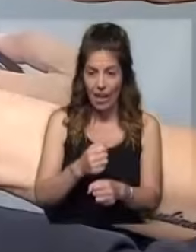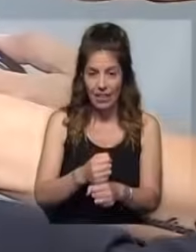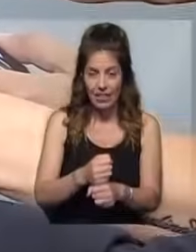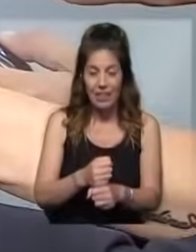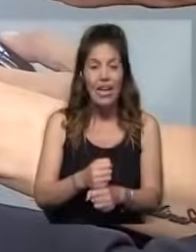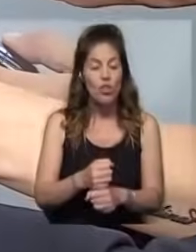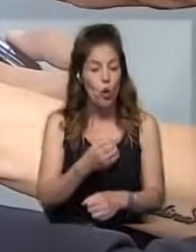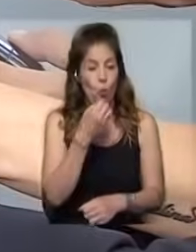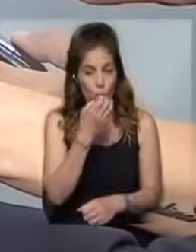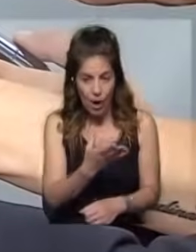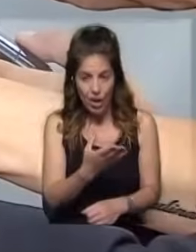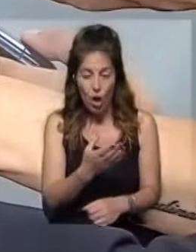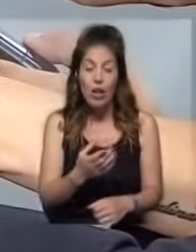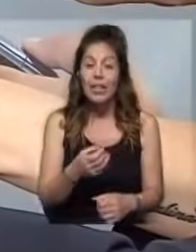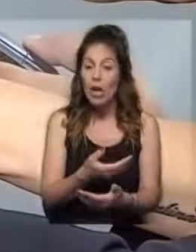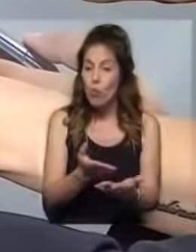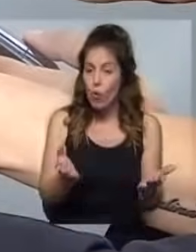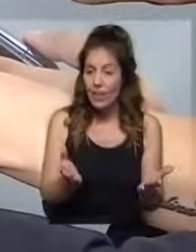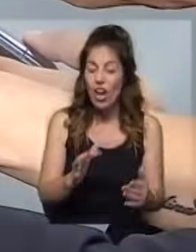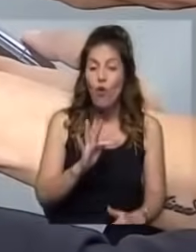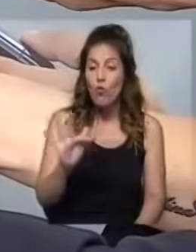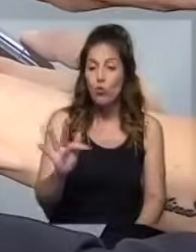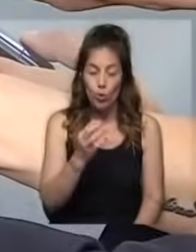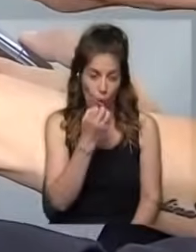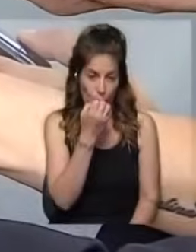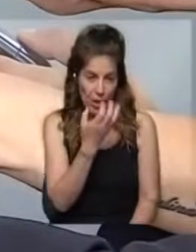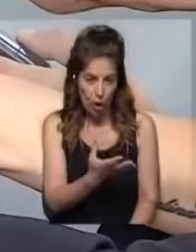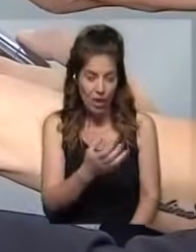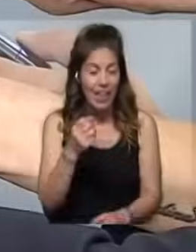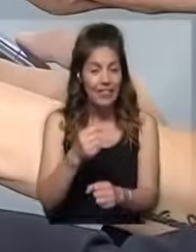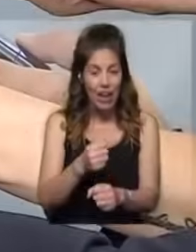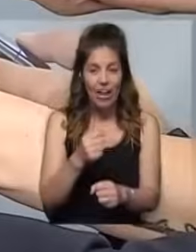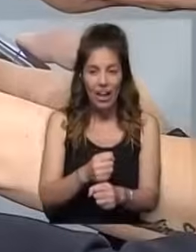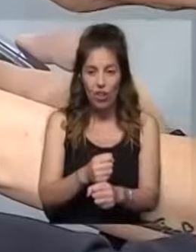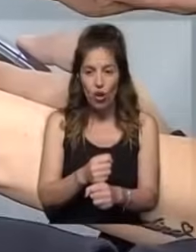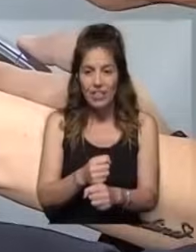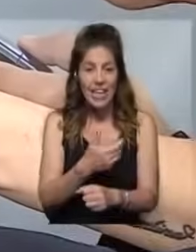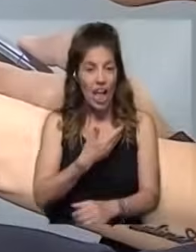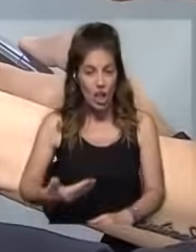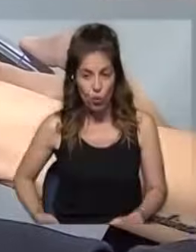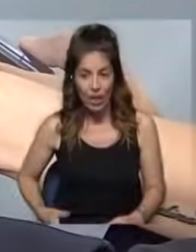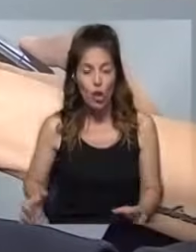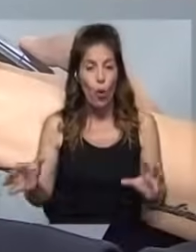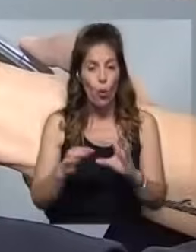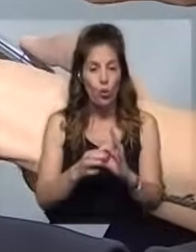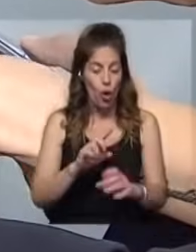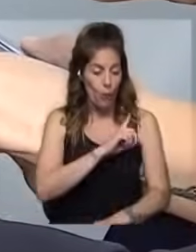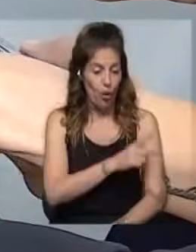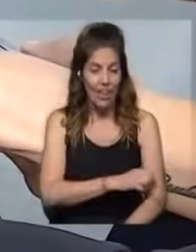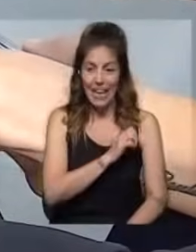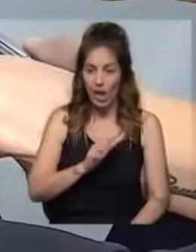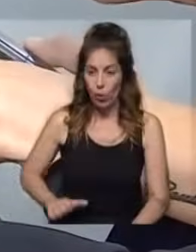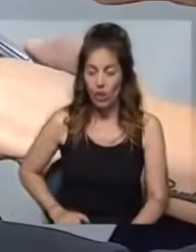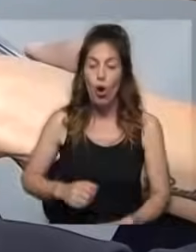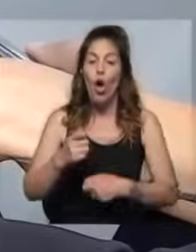un buen síntoma que augura eh un futuro mejor los trabajadores y los empleadores en conjunto con el poder ejecutivo hemos construido